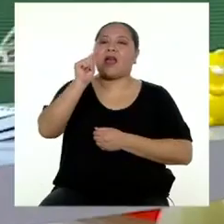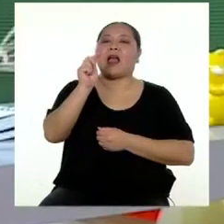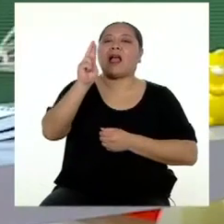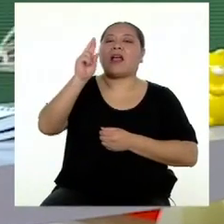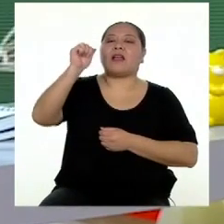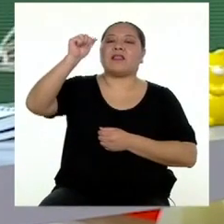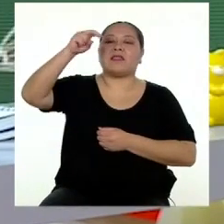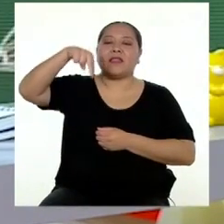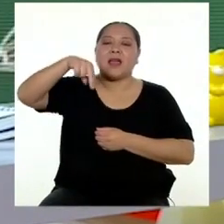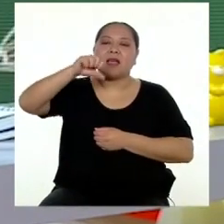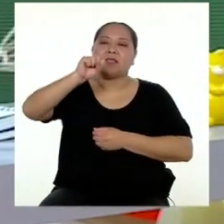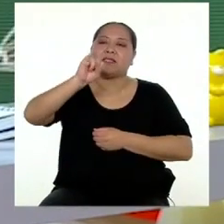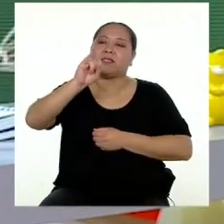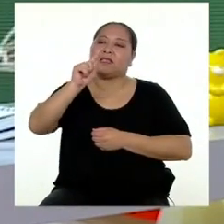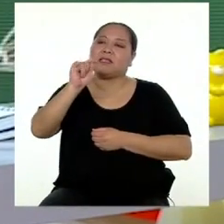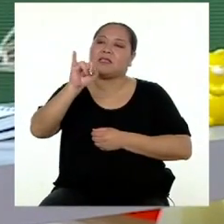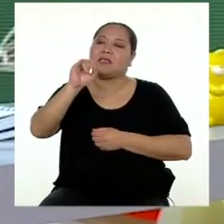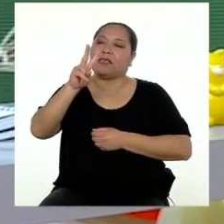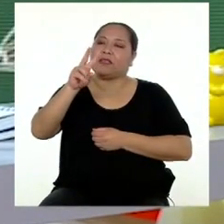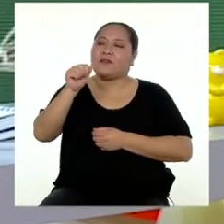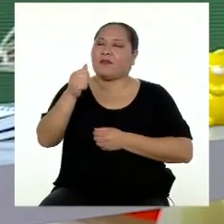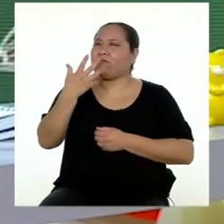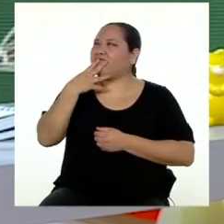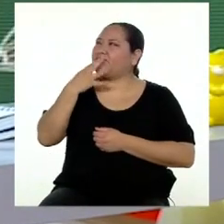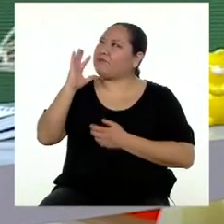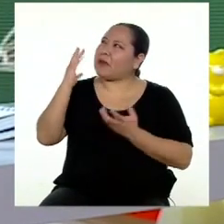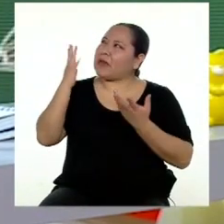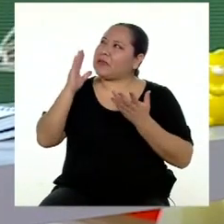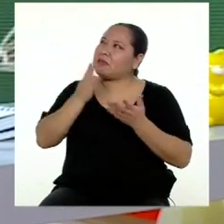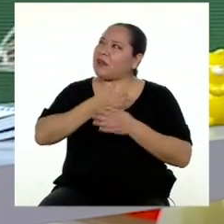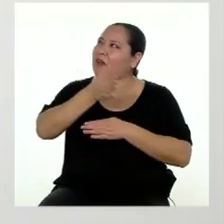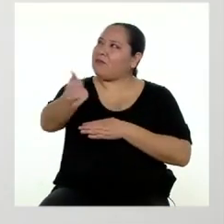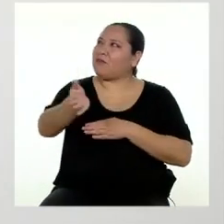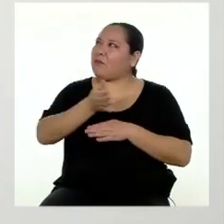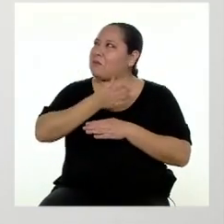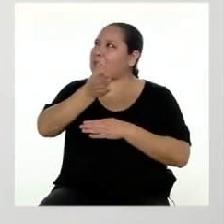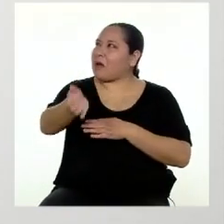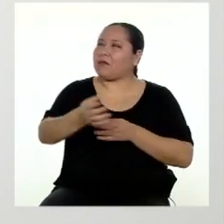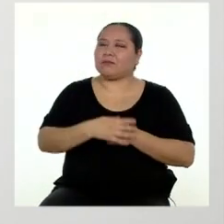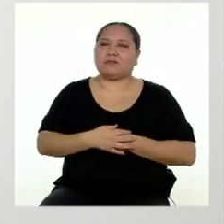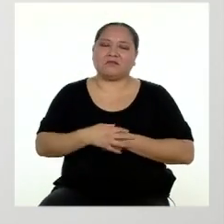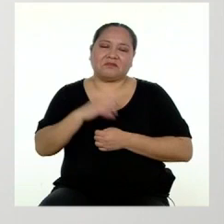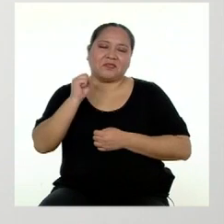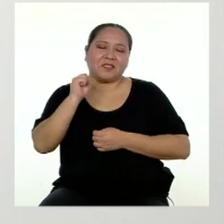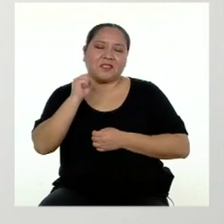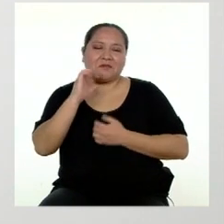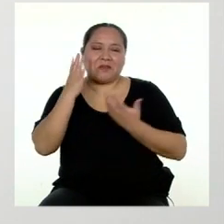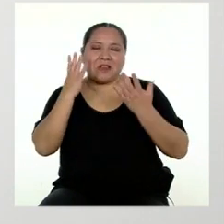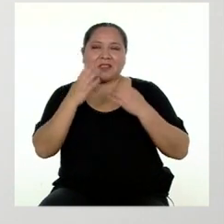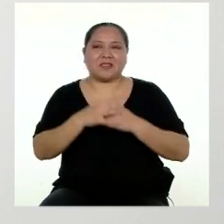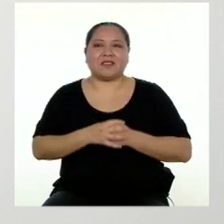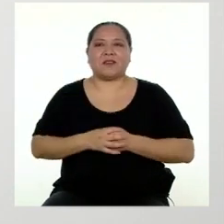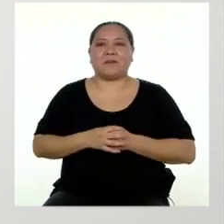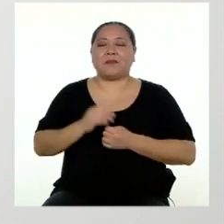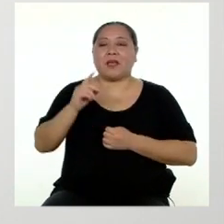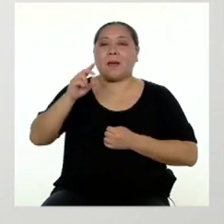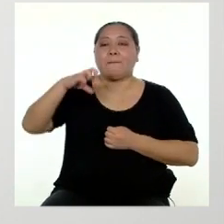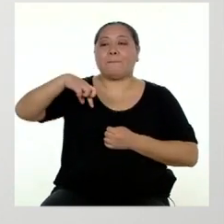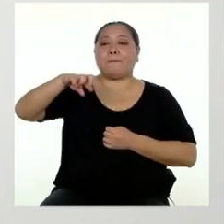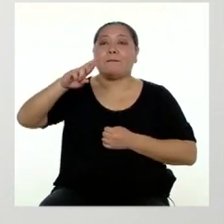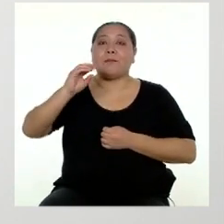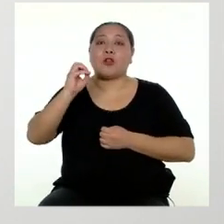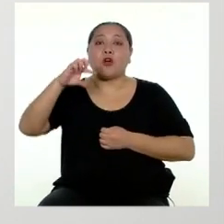suena? Transitiva. Suena a tránsito, profesora. Es un buen inicio, sí. La propiedad